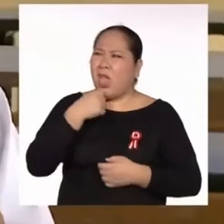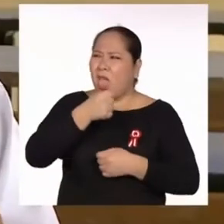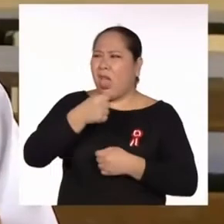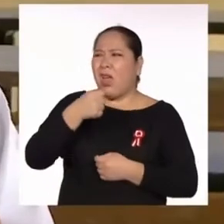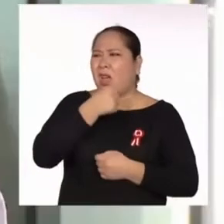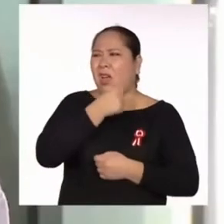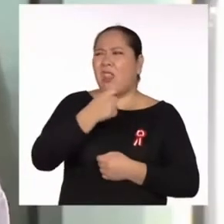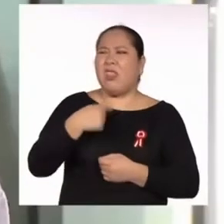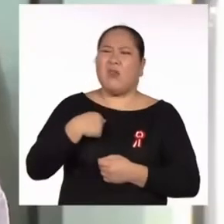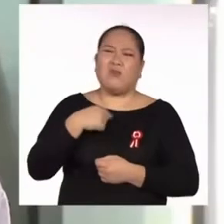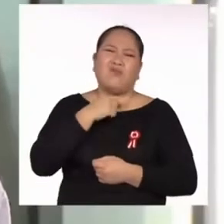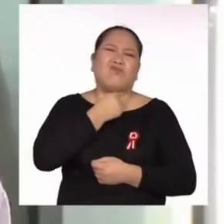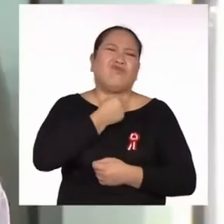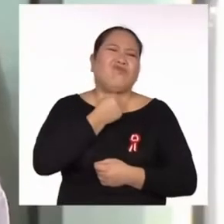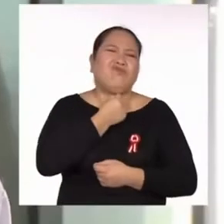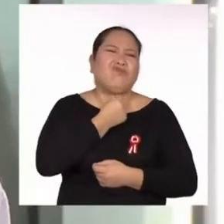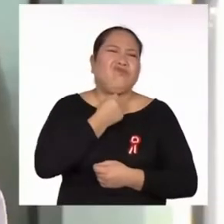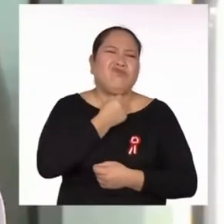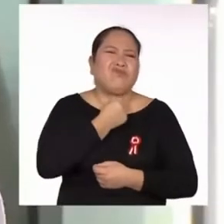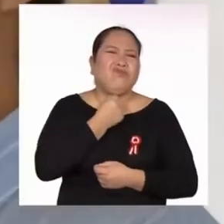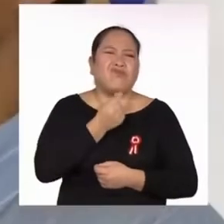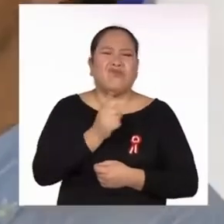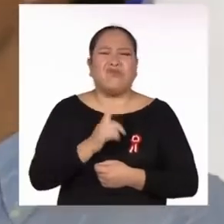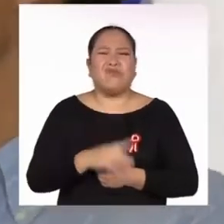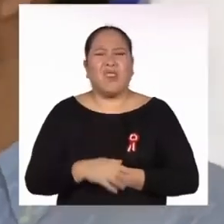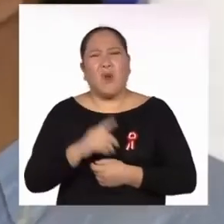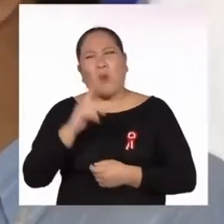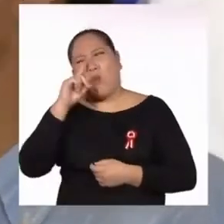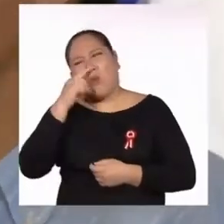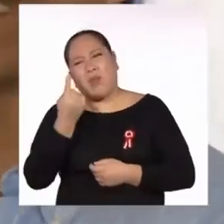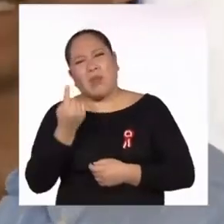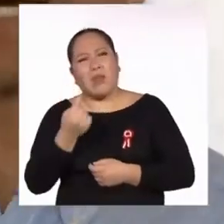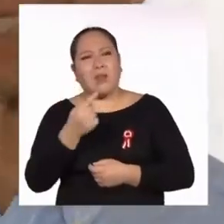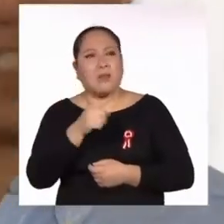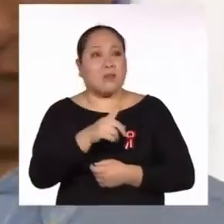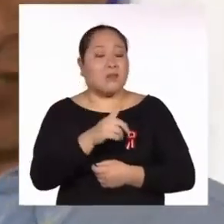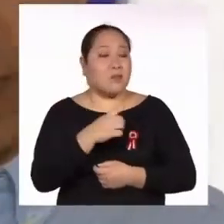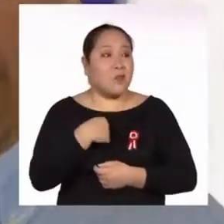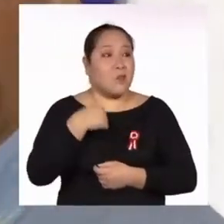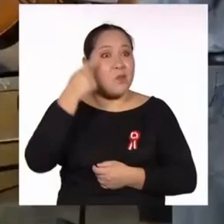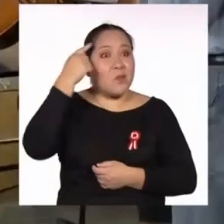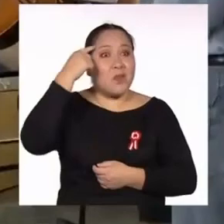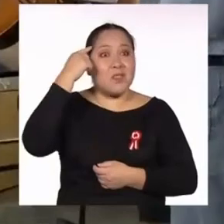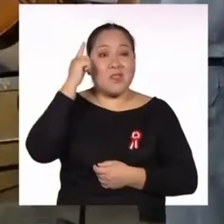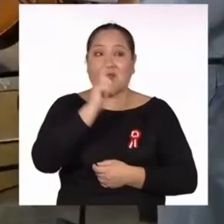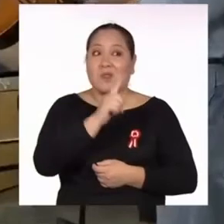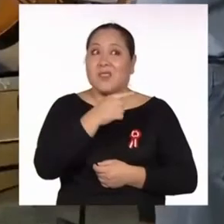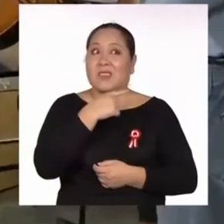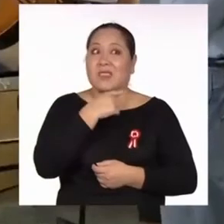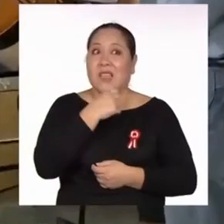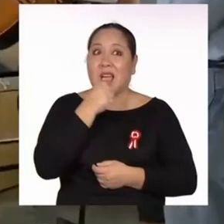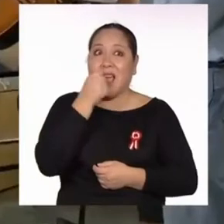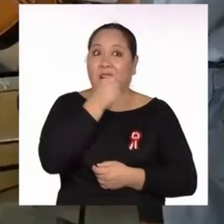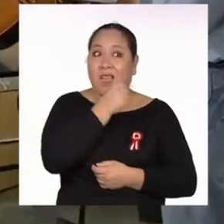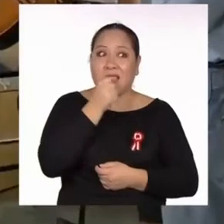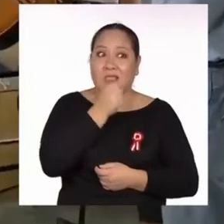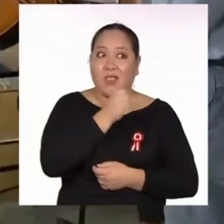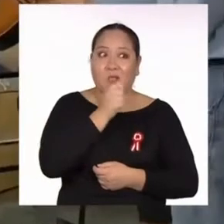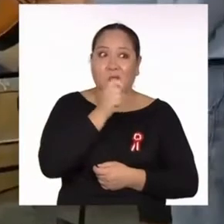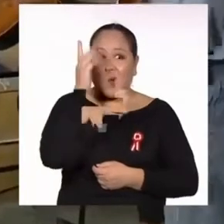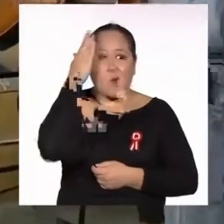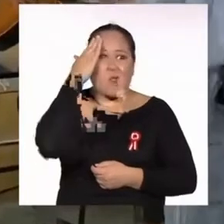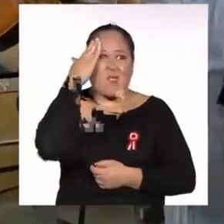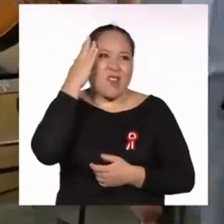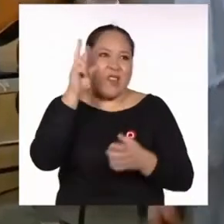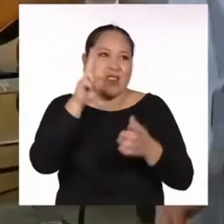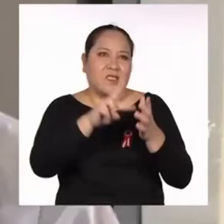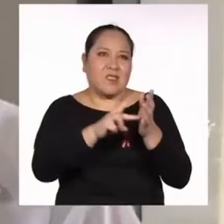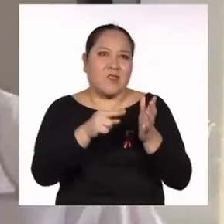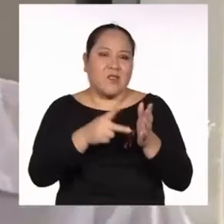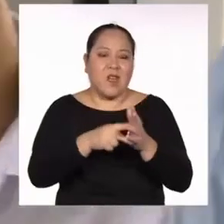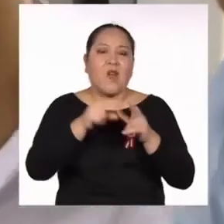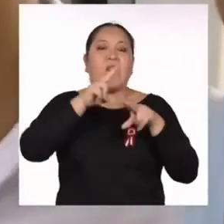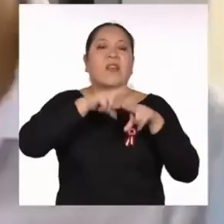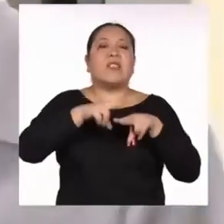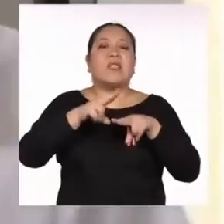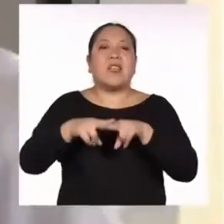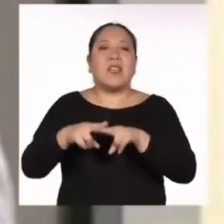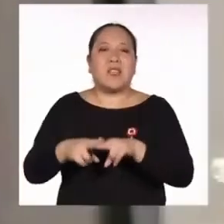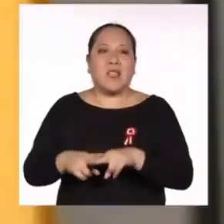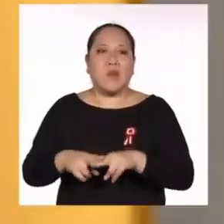parece que aburrido a mí me gusta pero yo creo que ustedes están cantando sin ganas porque no sabes lo que dice haber siéntense